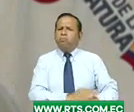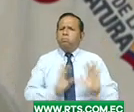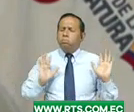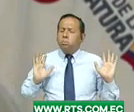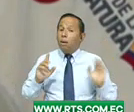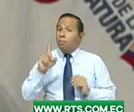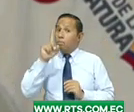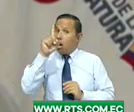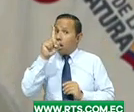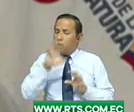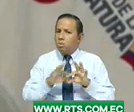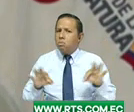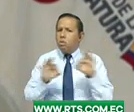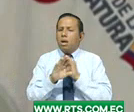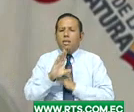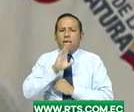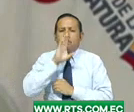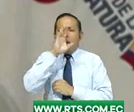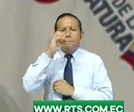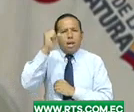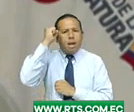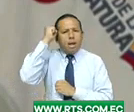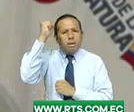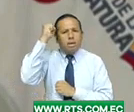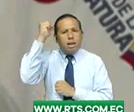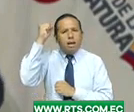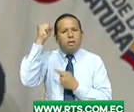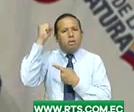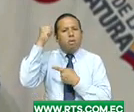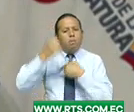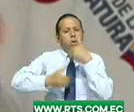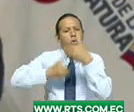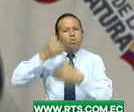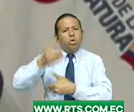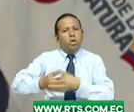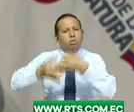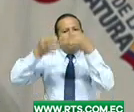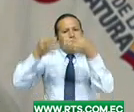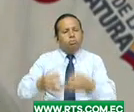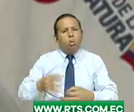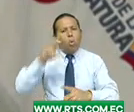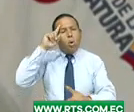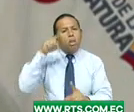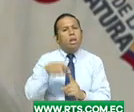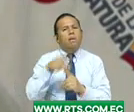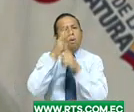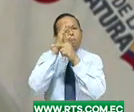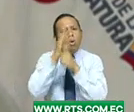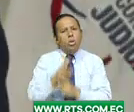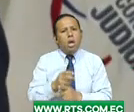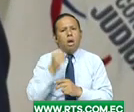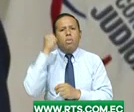pero siempre exigiendo el debido proceso para que se proteja el derecho de las víctimas